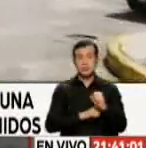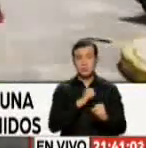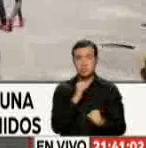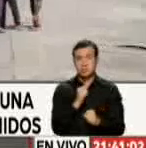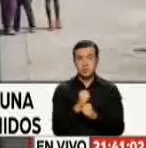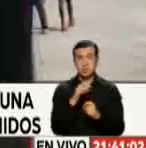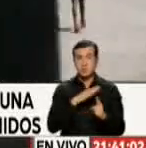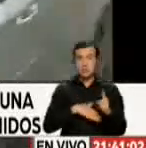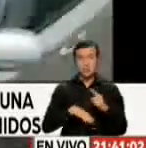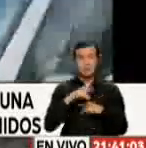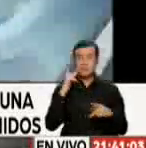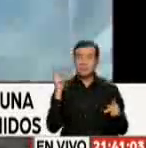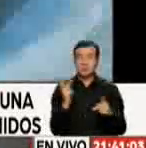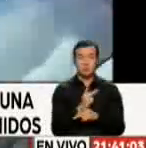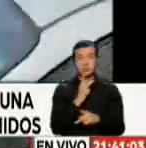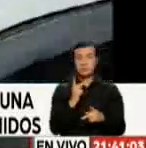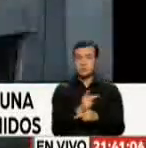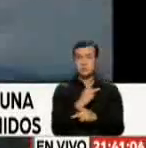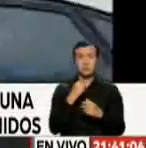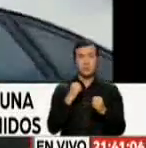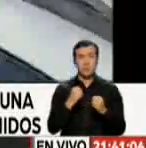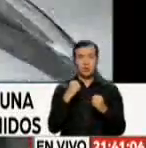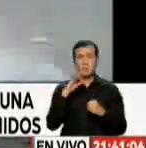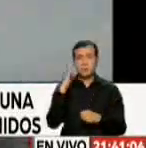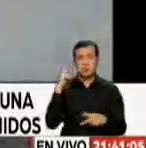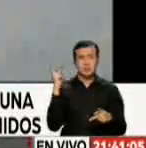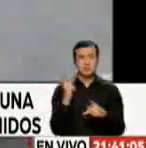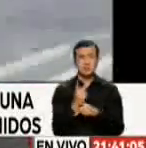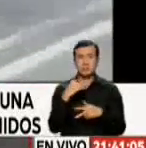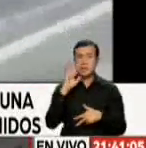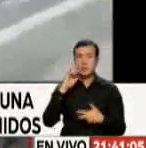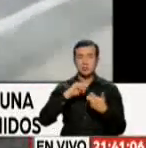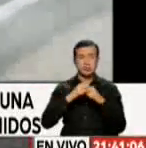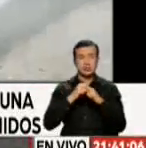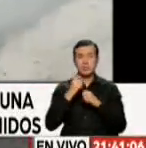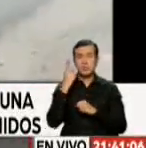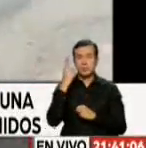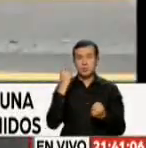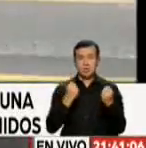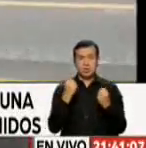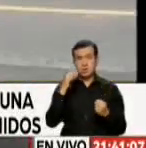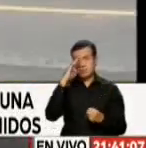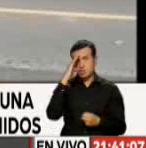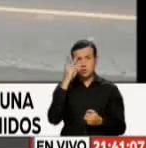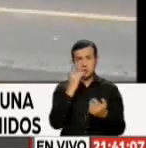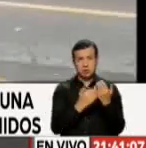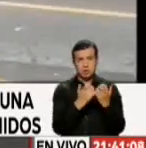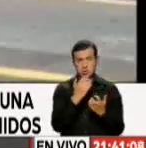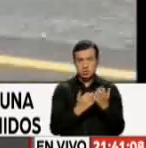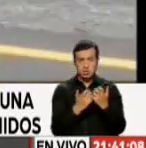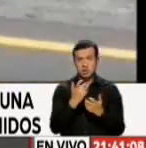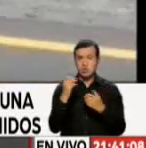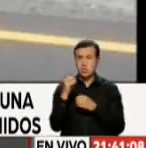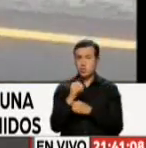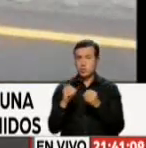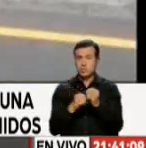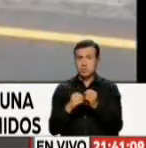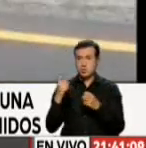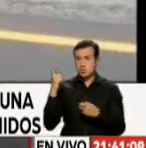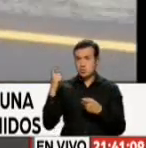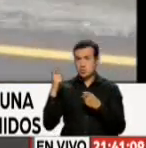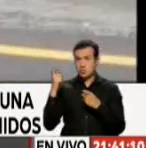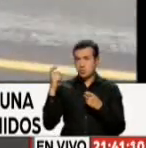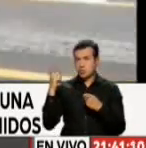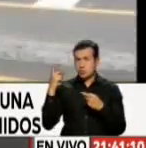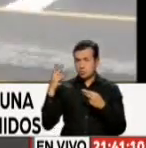la situación empeoró y las acciones se volvieron más violentas. Quemaron un patrullero e incendiaron las oficinas del control